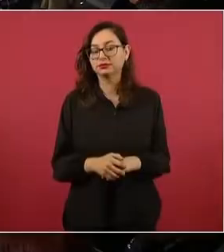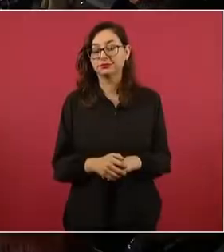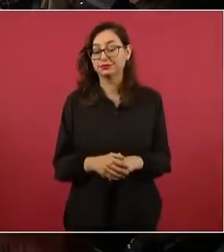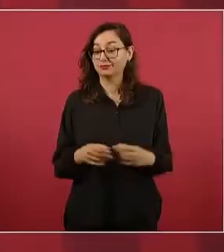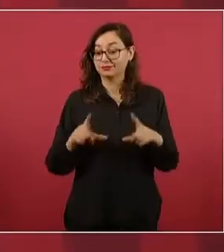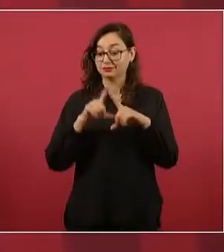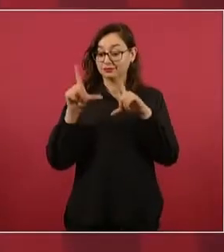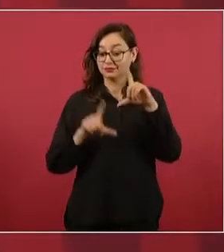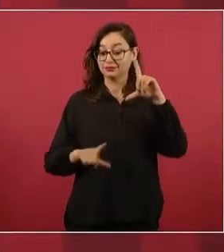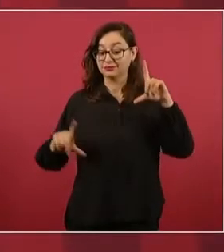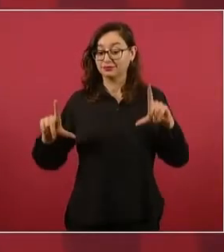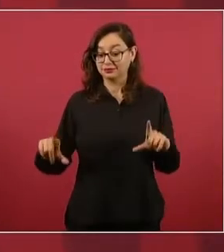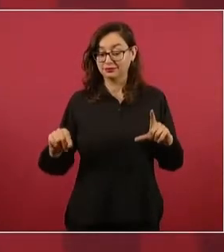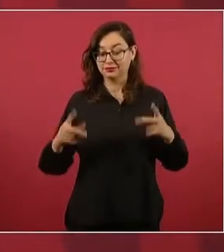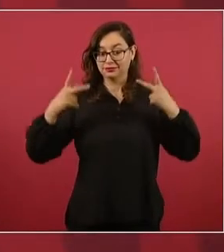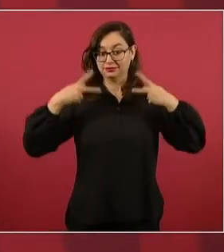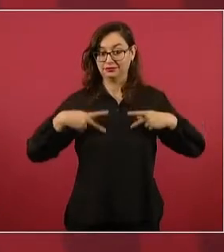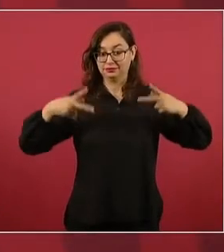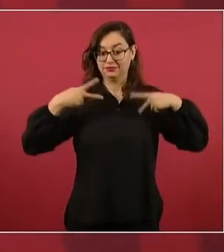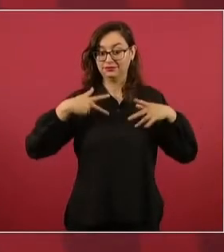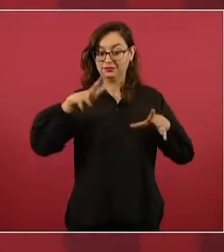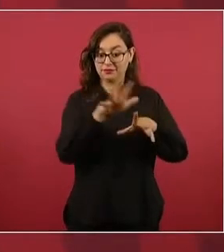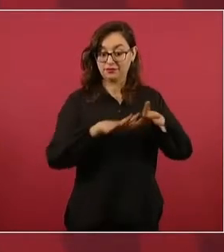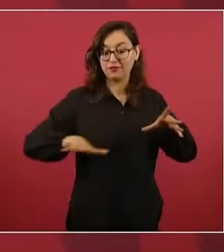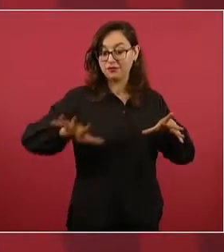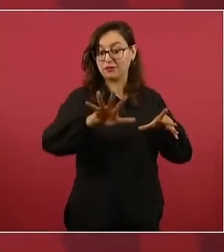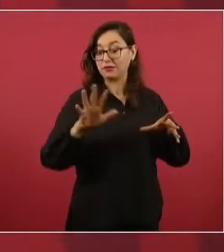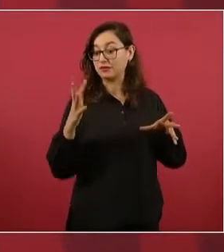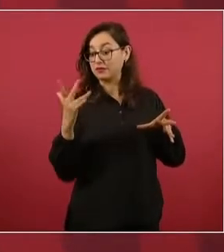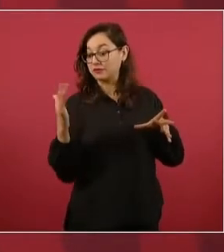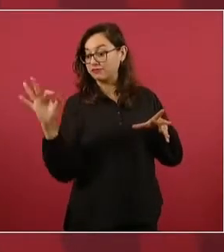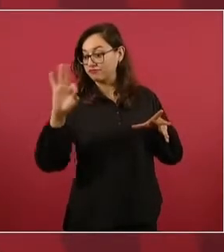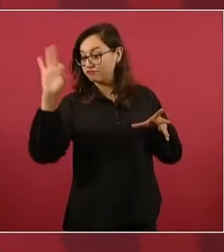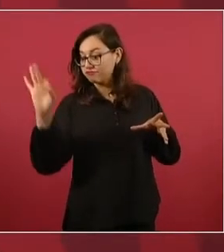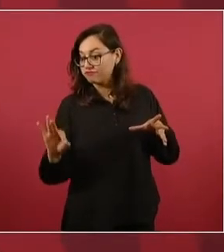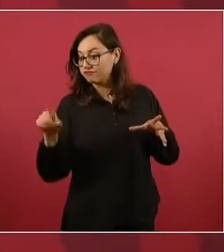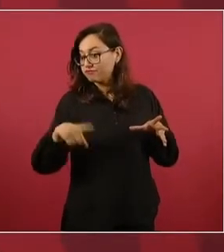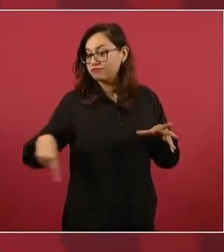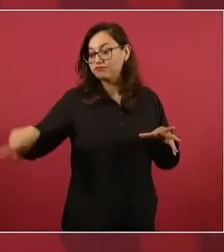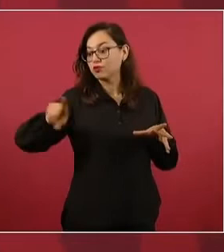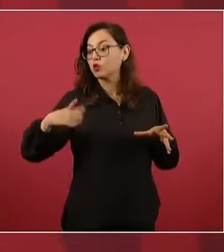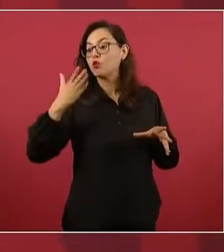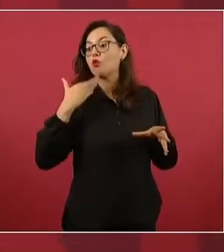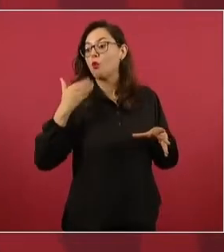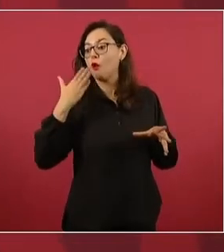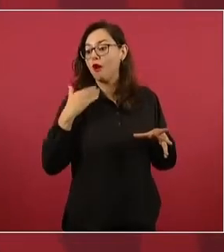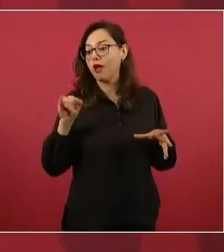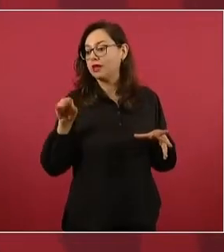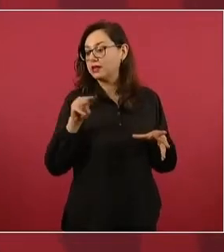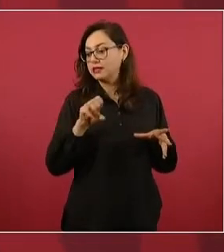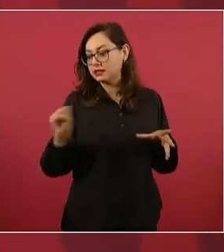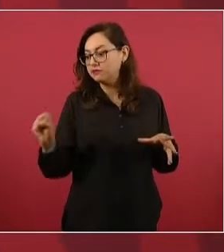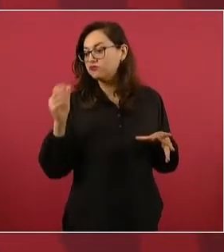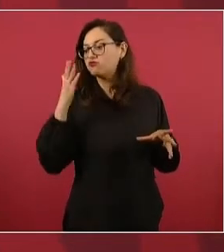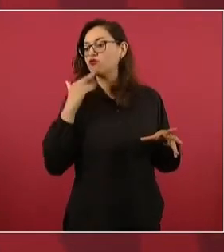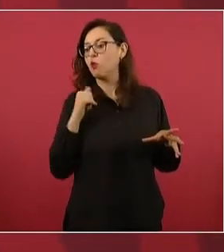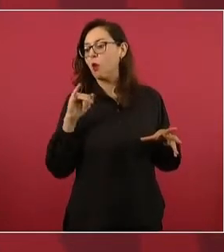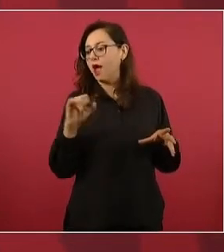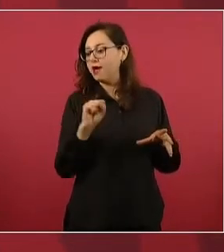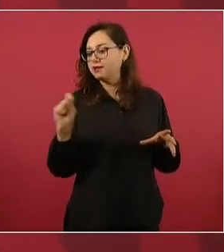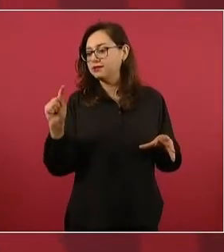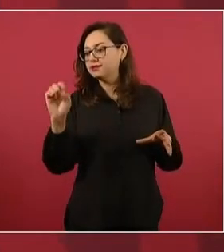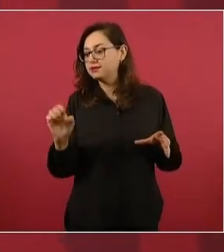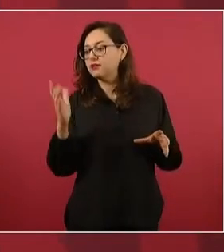los que no están como derechohabientes del ISSSTE, del Seguro o de otras